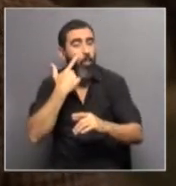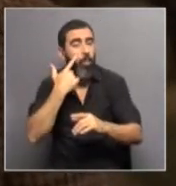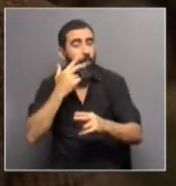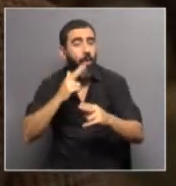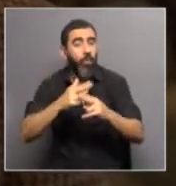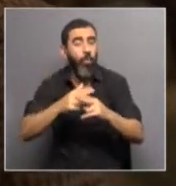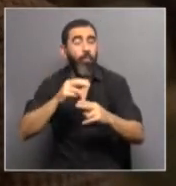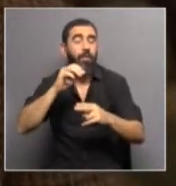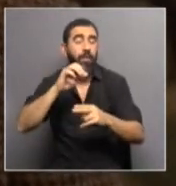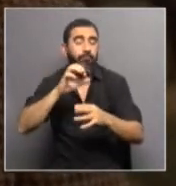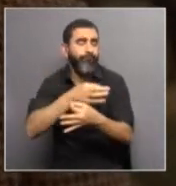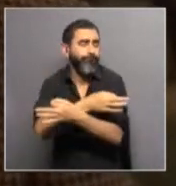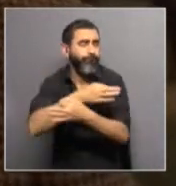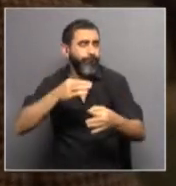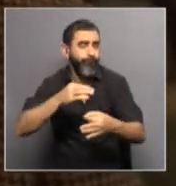pruebas de eficiencia,